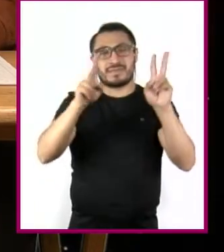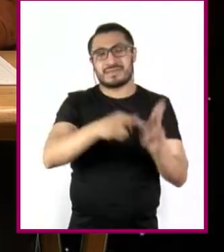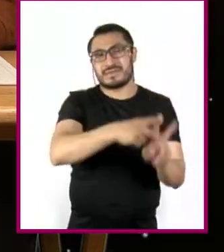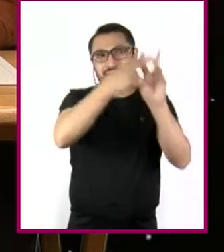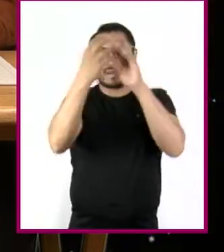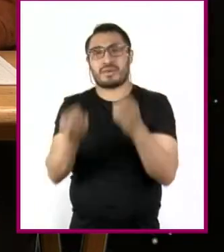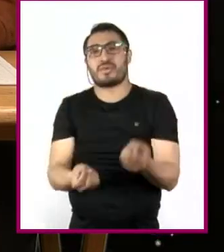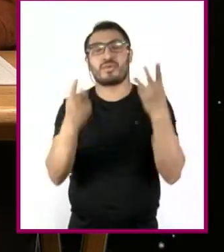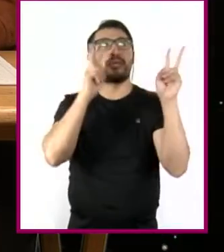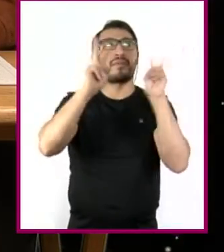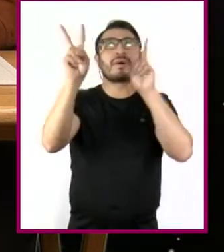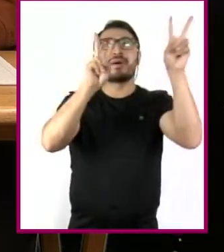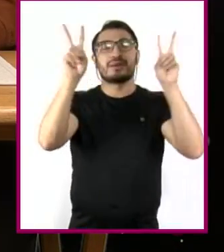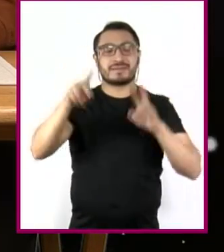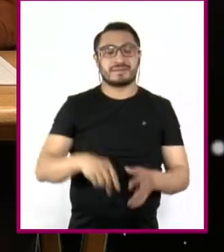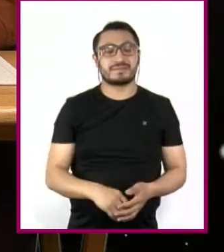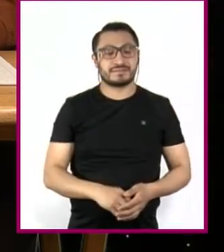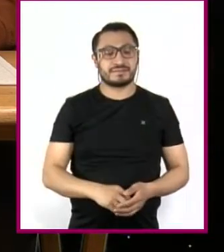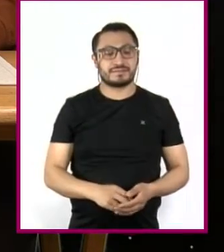cuántas podemos ver.